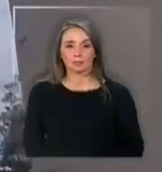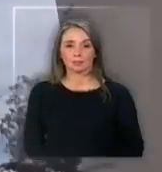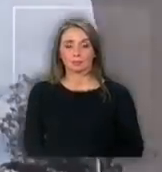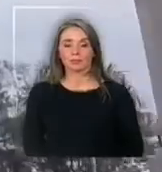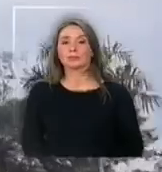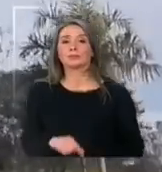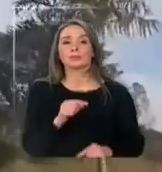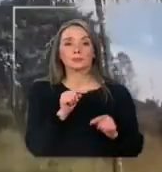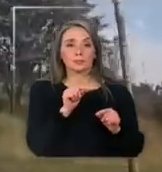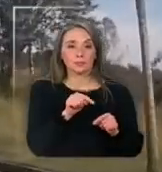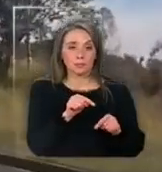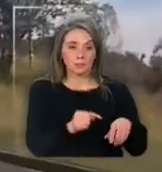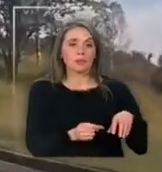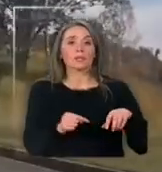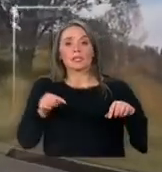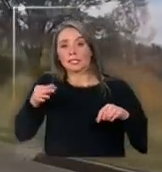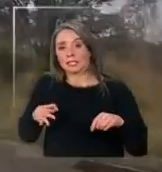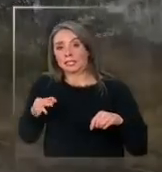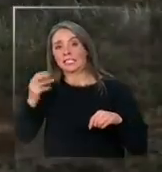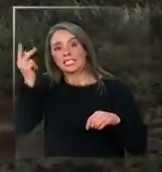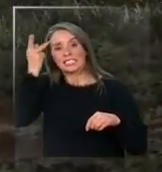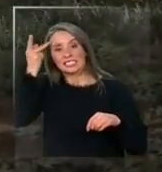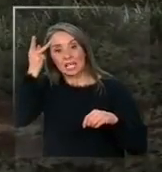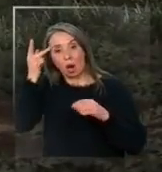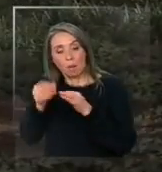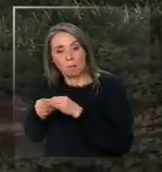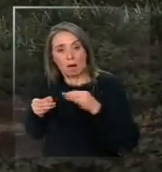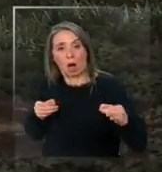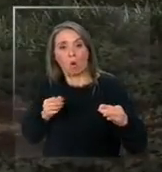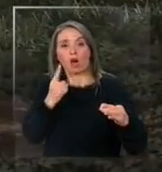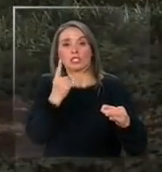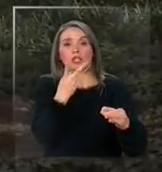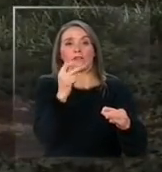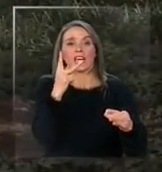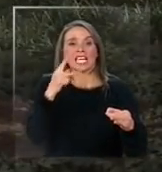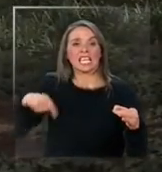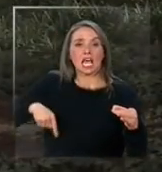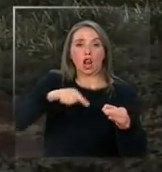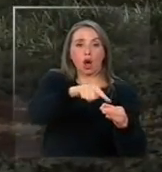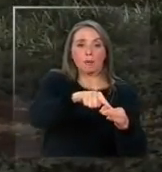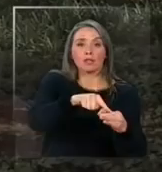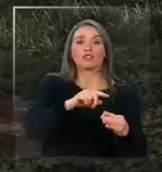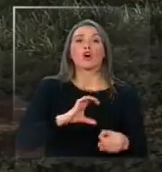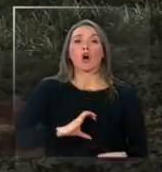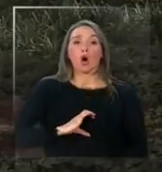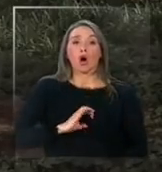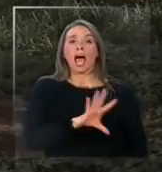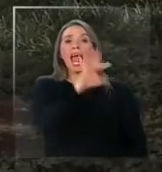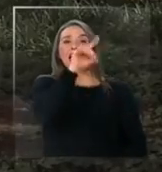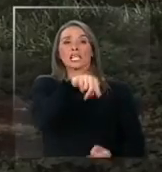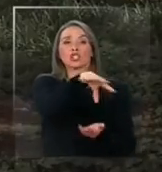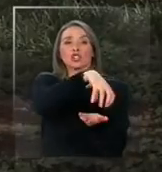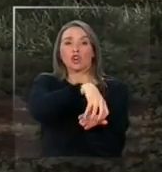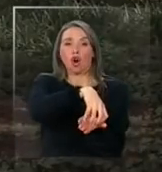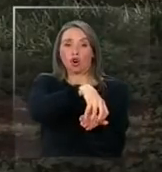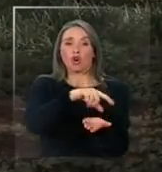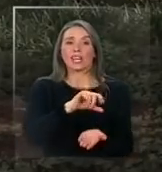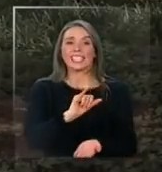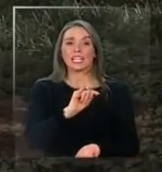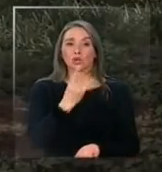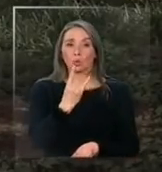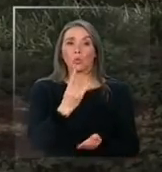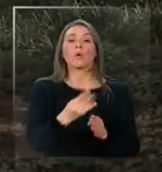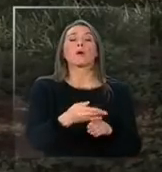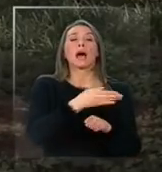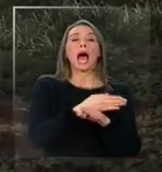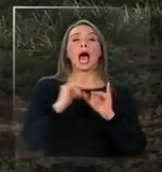A 120 kilómetros de Sao Paulo se encuentra esta ciudad elegida por Reinaldo Rueda para recibir a La Roja antes de su